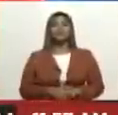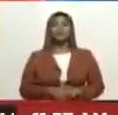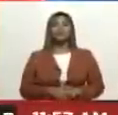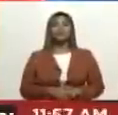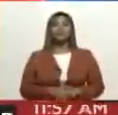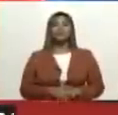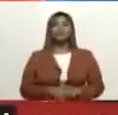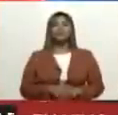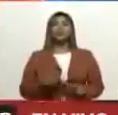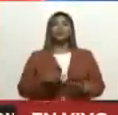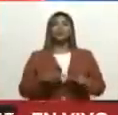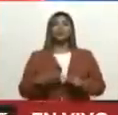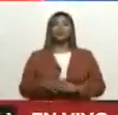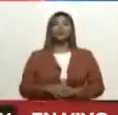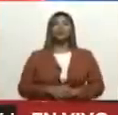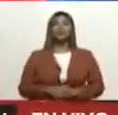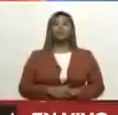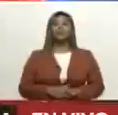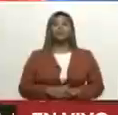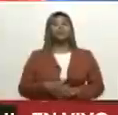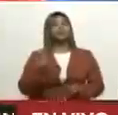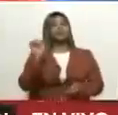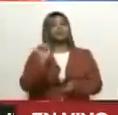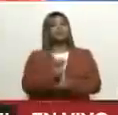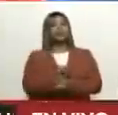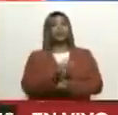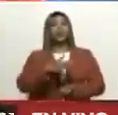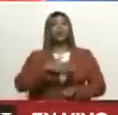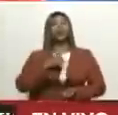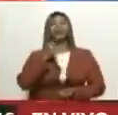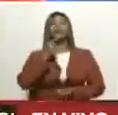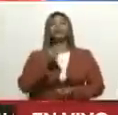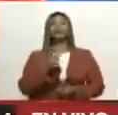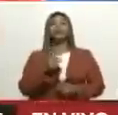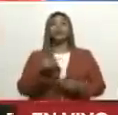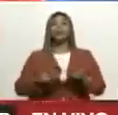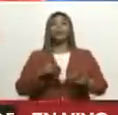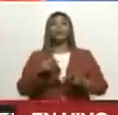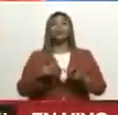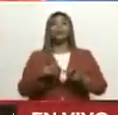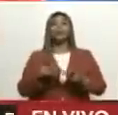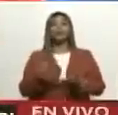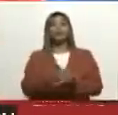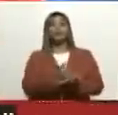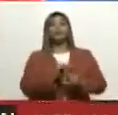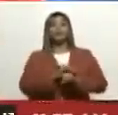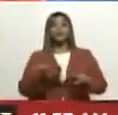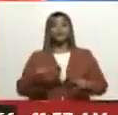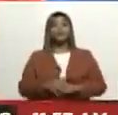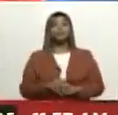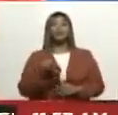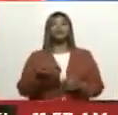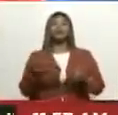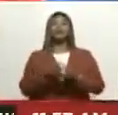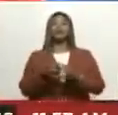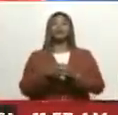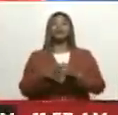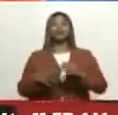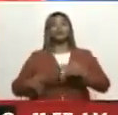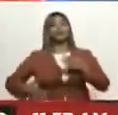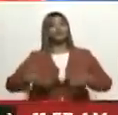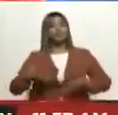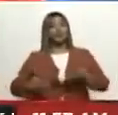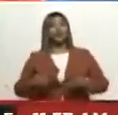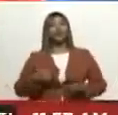ya tenemos detenidos y pudiéramos decir estamos en proceso de desmantelar esas bandas delictivas.